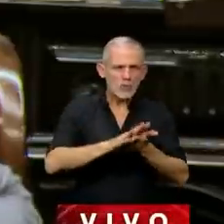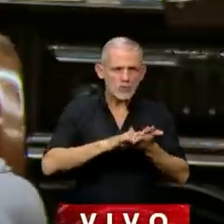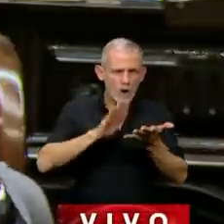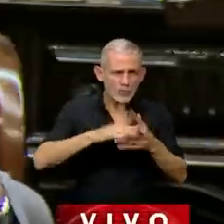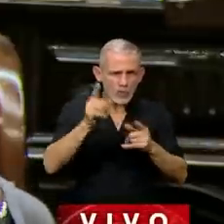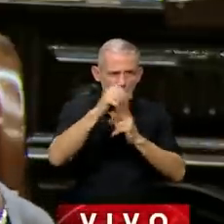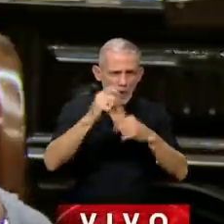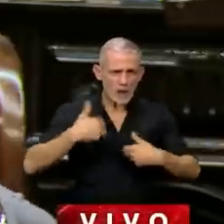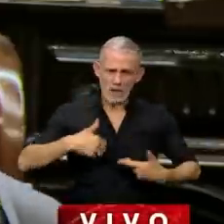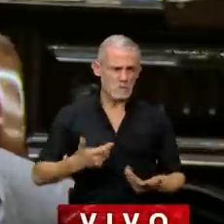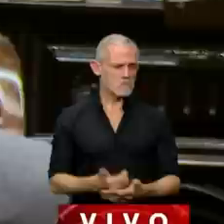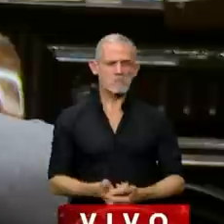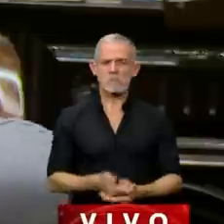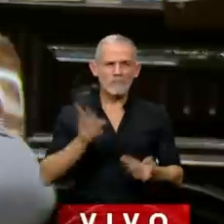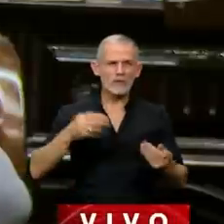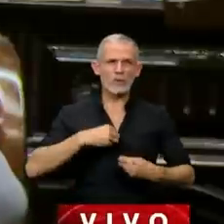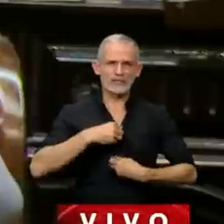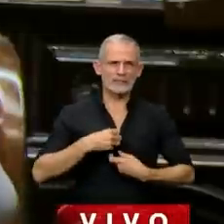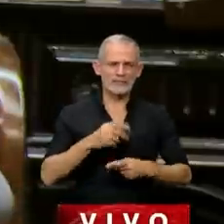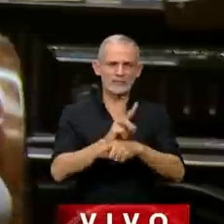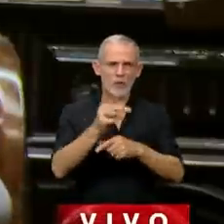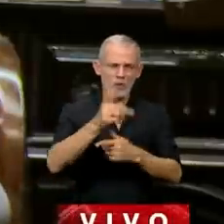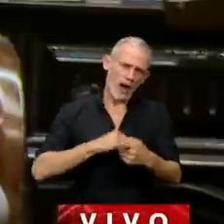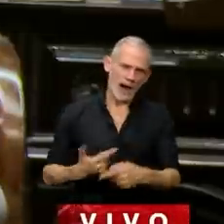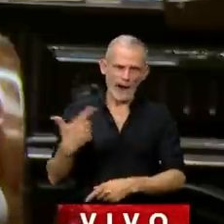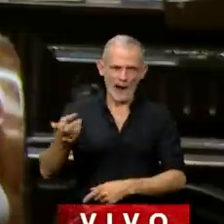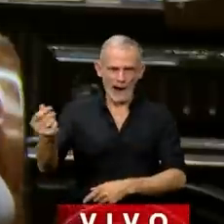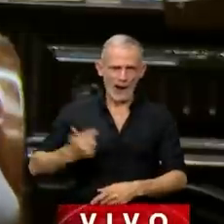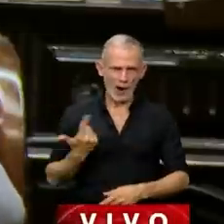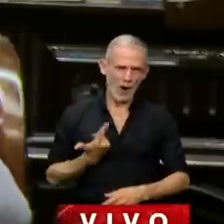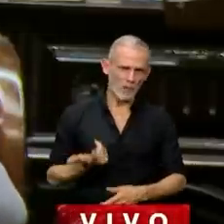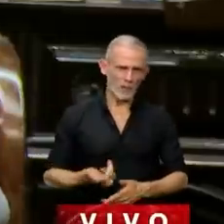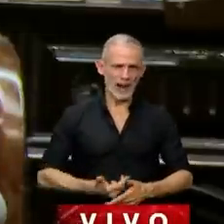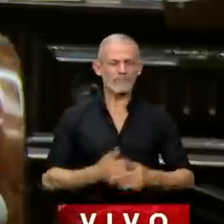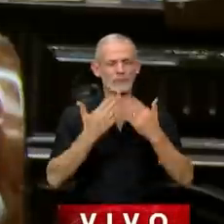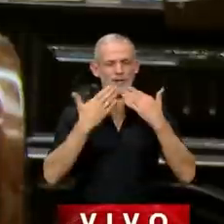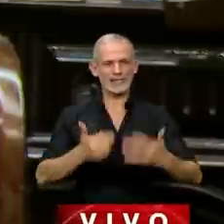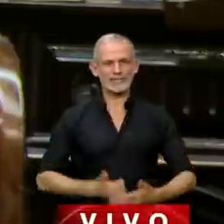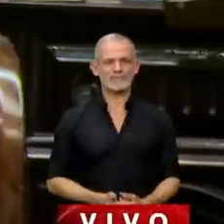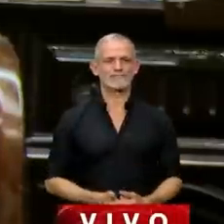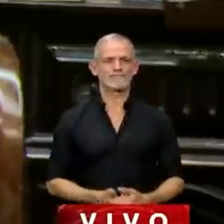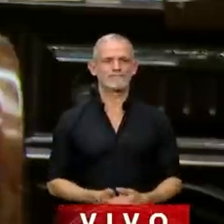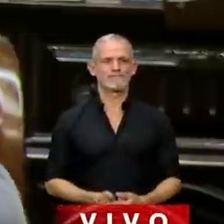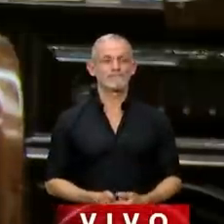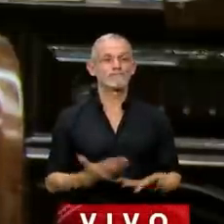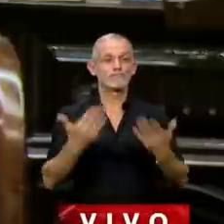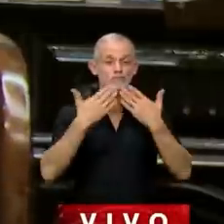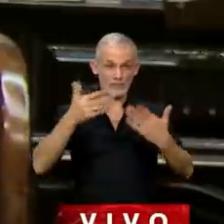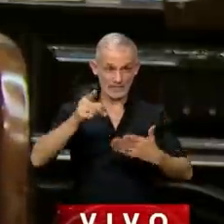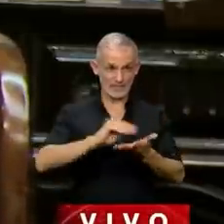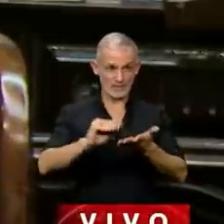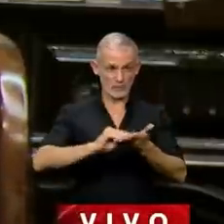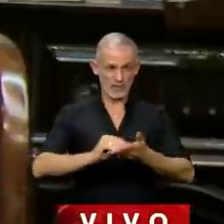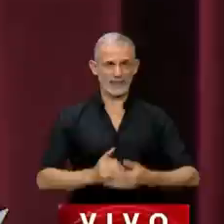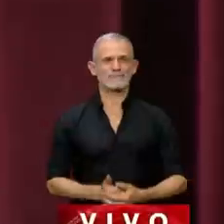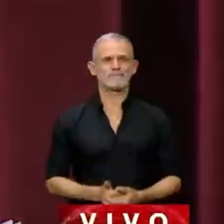de los argentinos y por lo cual se sienten inseguros y acuden al mercado ilegal de armas. Muchas gracias. Muchas gracias,